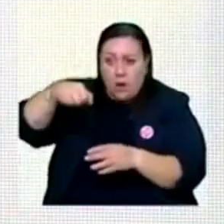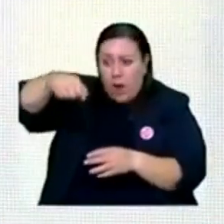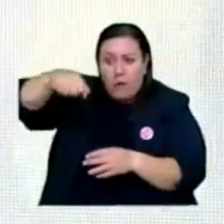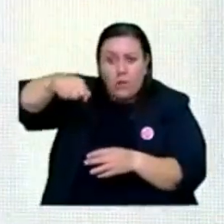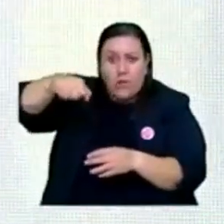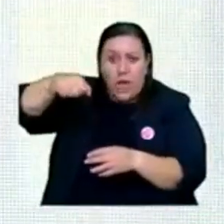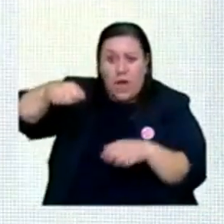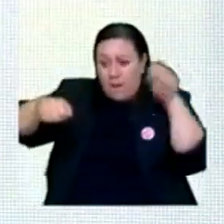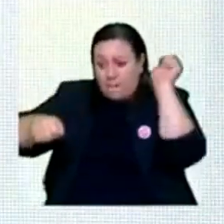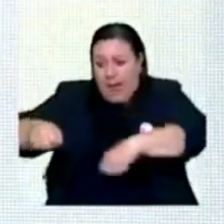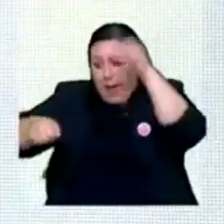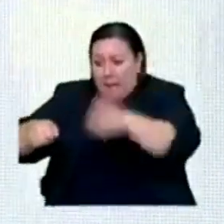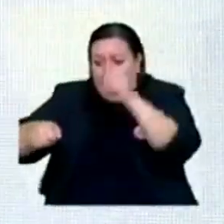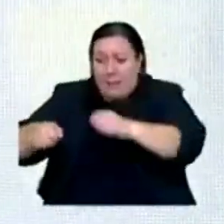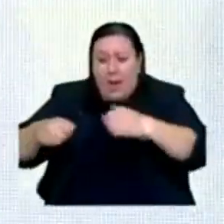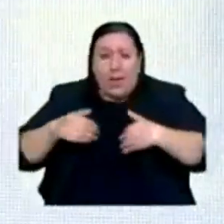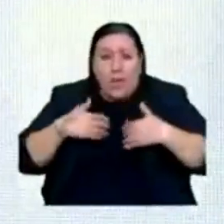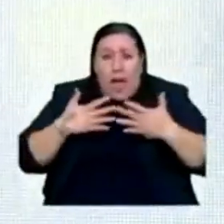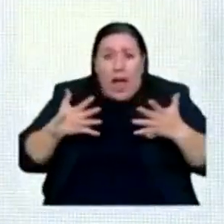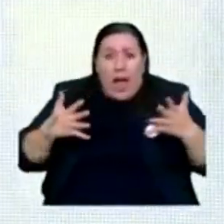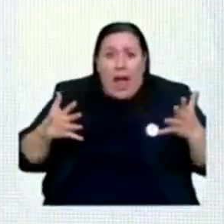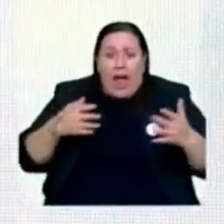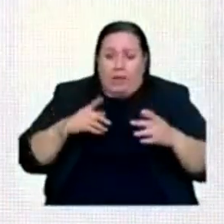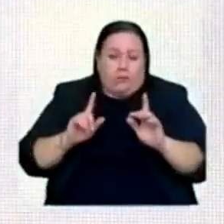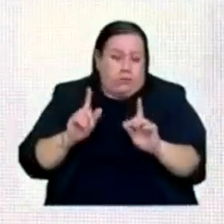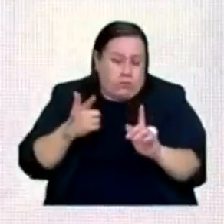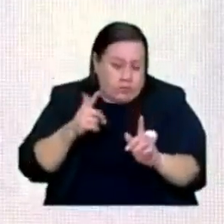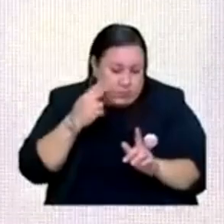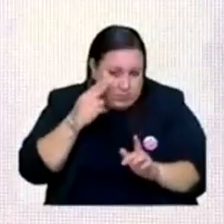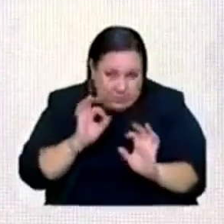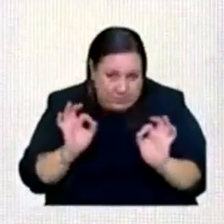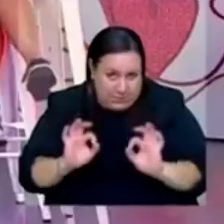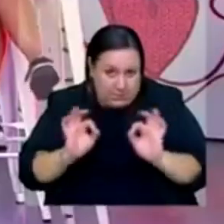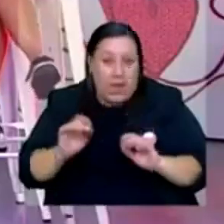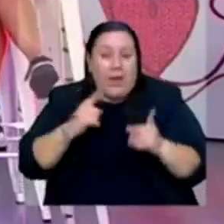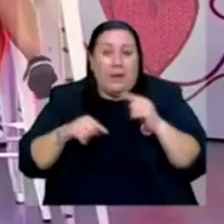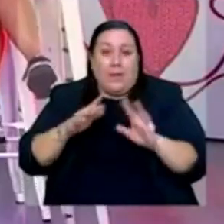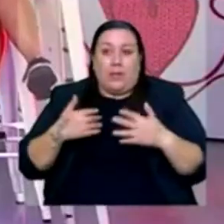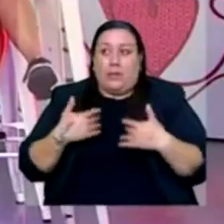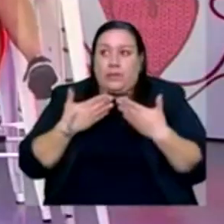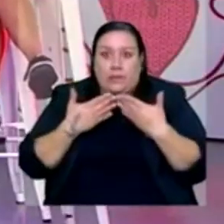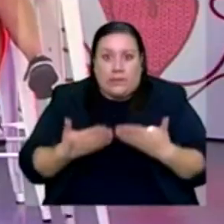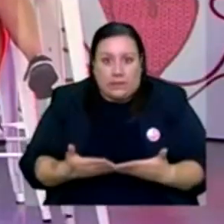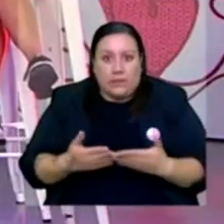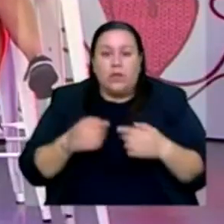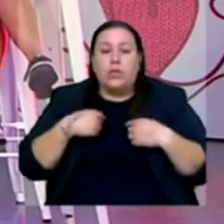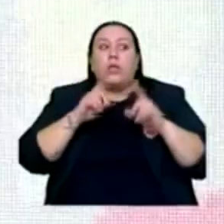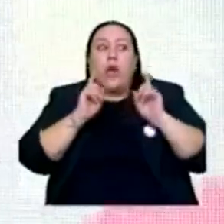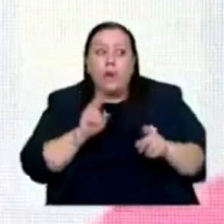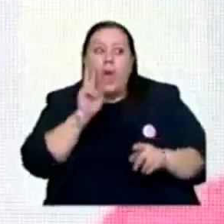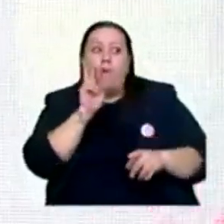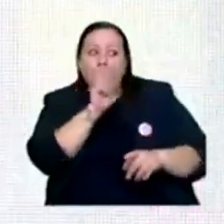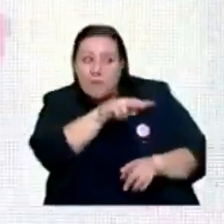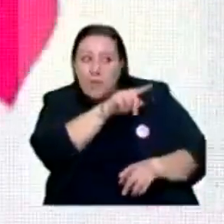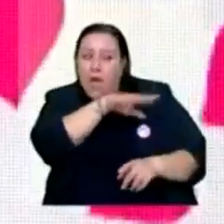No. Después no pasó nada, obviamente, pero fue un momento. Le he visto robar relojes. ¿A Judy? Sí. Es